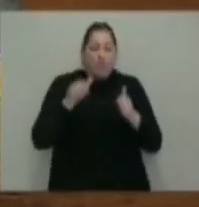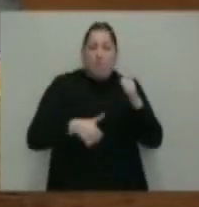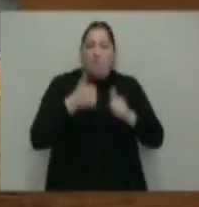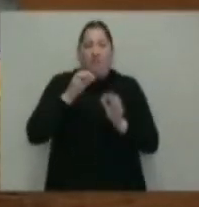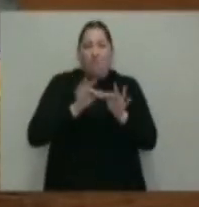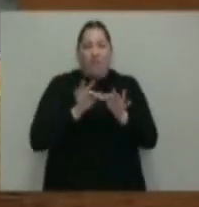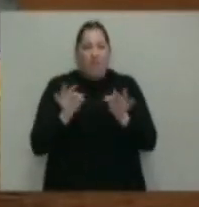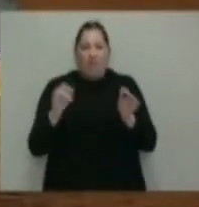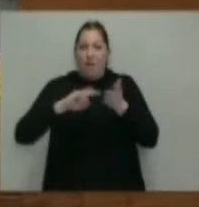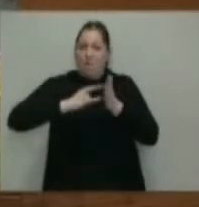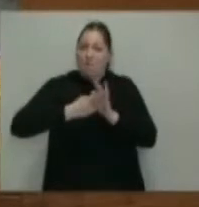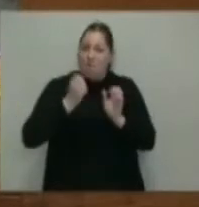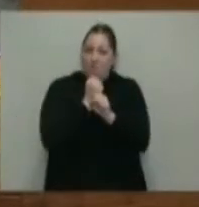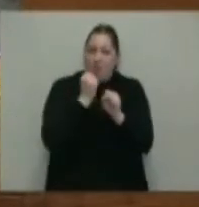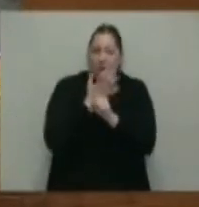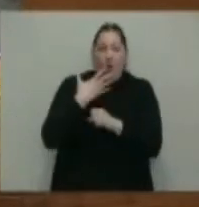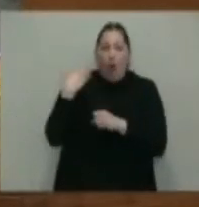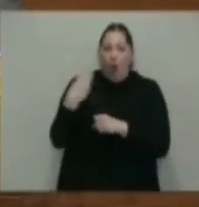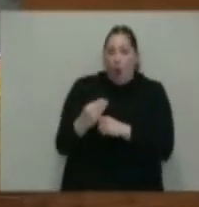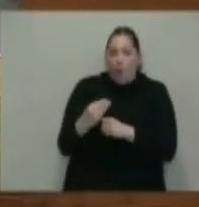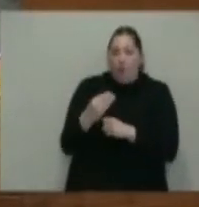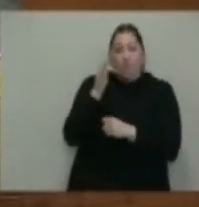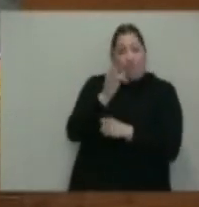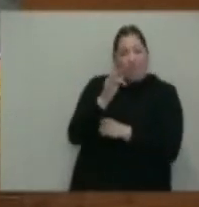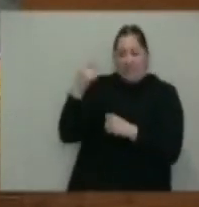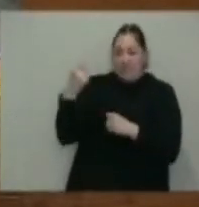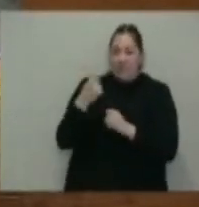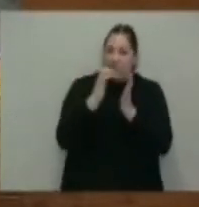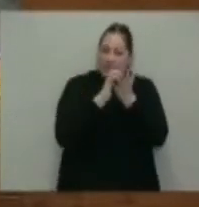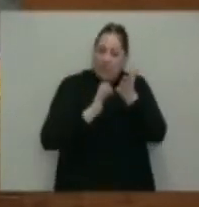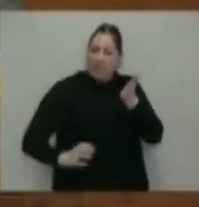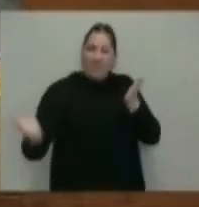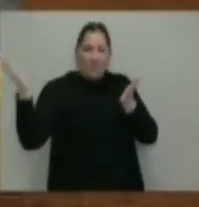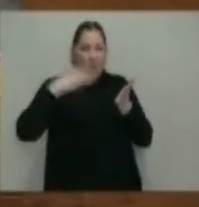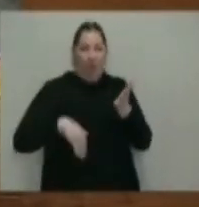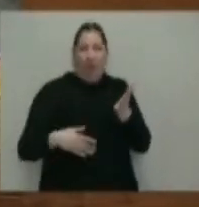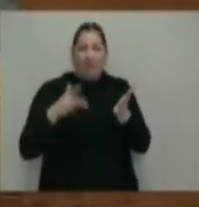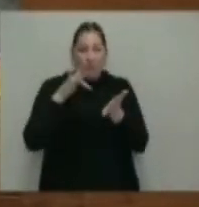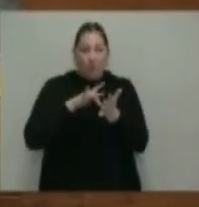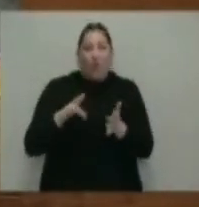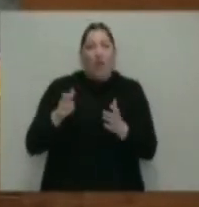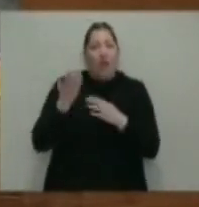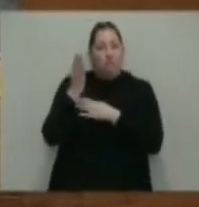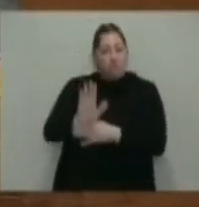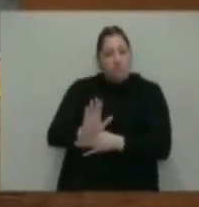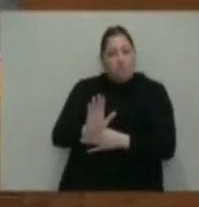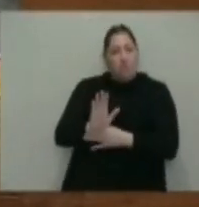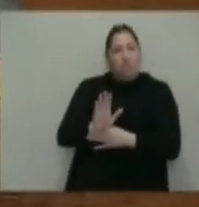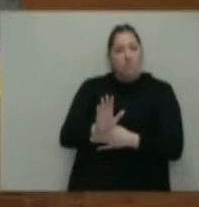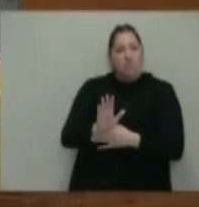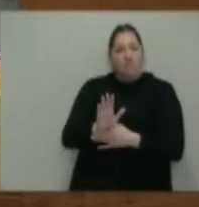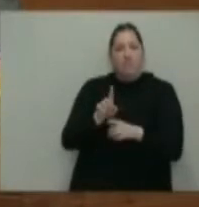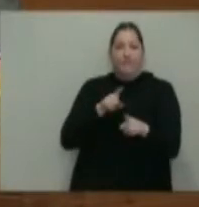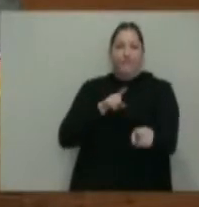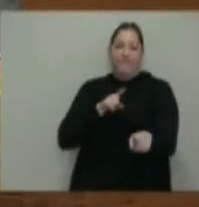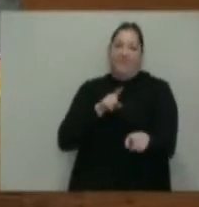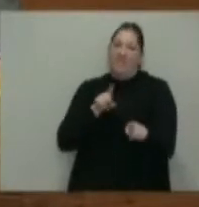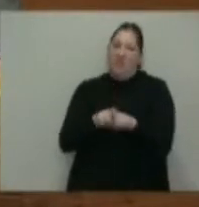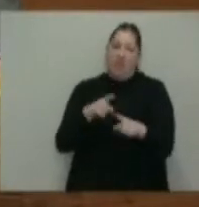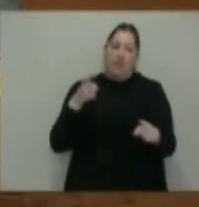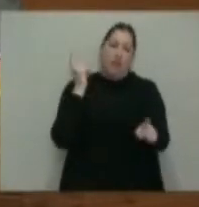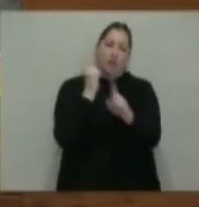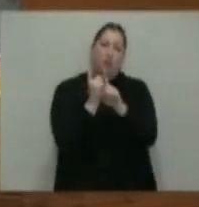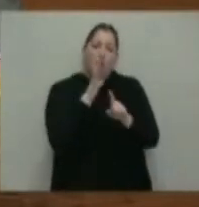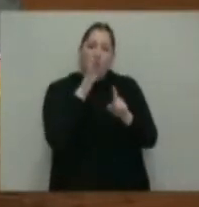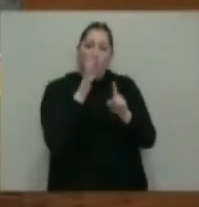Empleo Joven, puesto que además, y eso lo criticamos cuando se planteó ese plan aquí, en los mismos no se recogía ningún instrumento